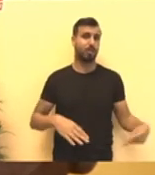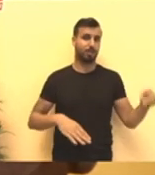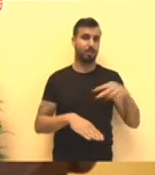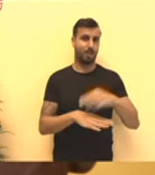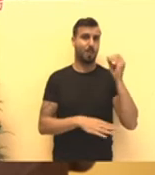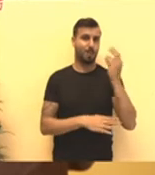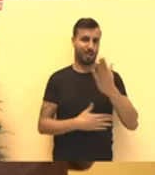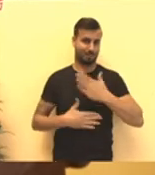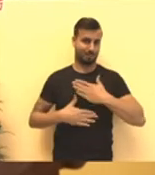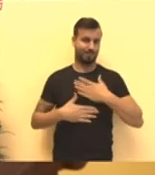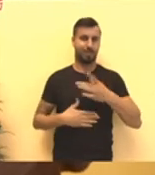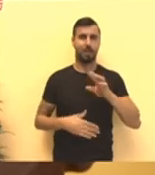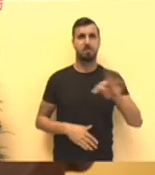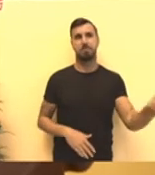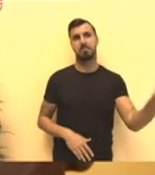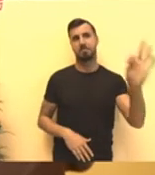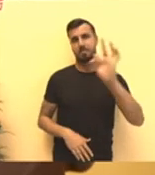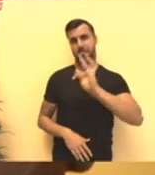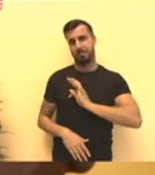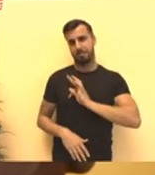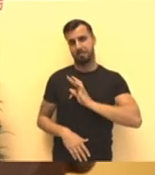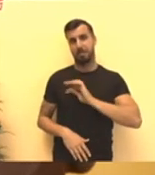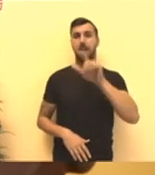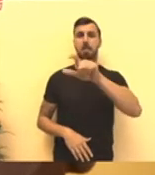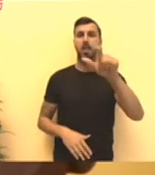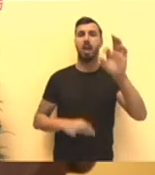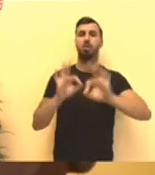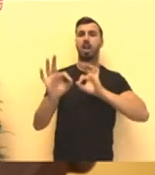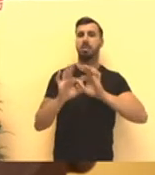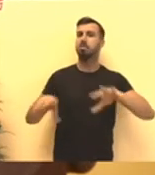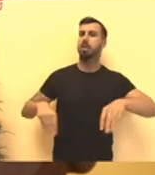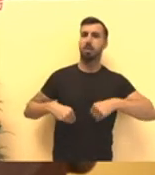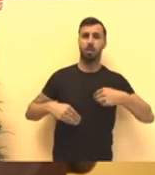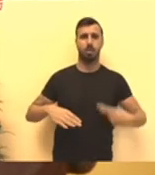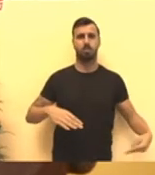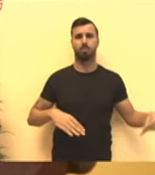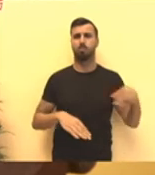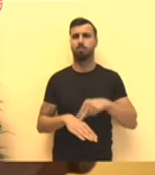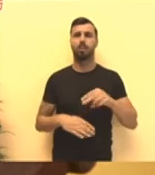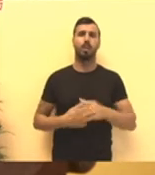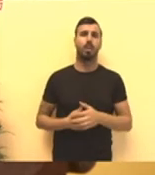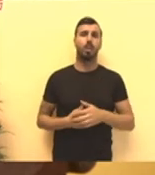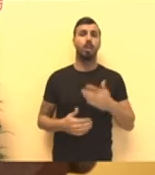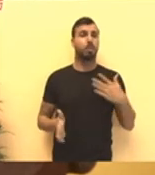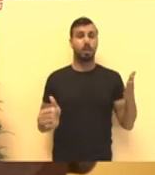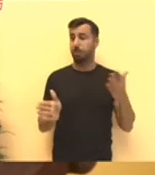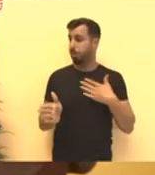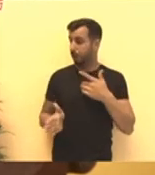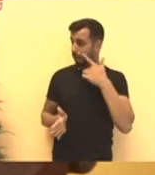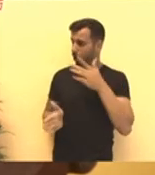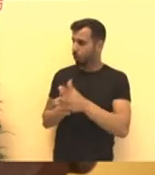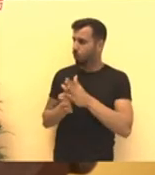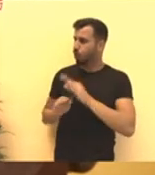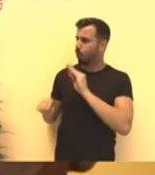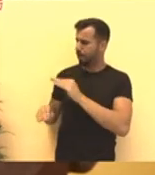presenté una ponencia y la aceptaron. La organización me decía, mira, tu compañera, que era Leti, va a presentar la ponencia. Y